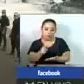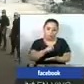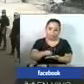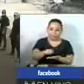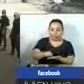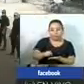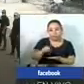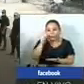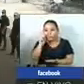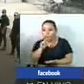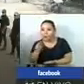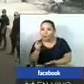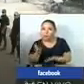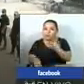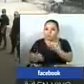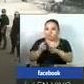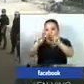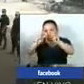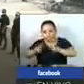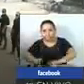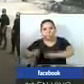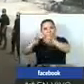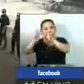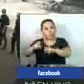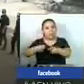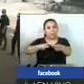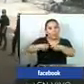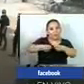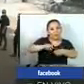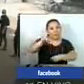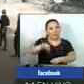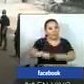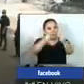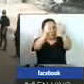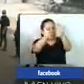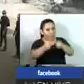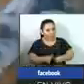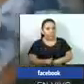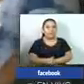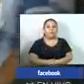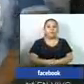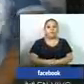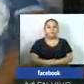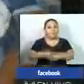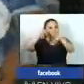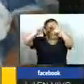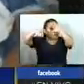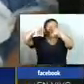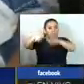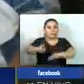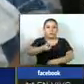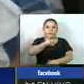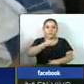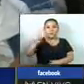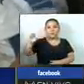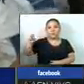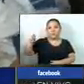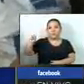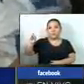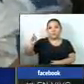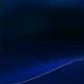cometimiento de presuntos ilícitos penales en el manejo de los fondos con imágenes e informe de Enrique López